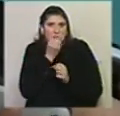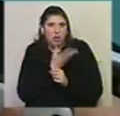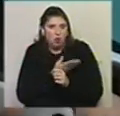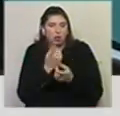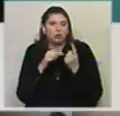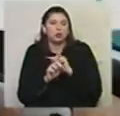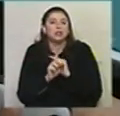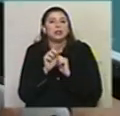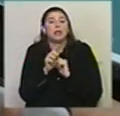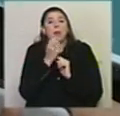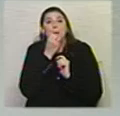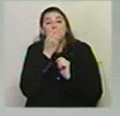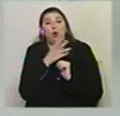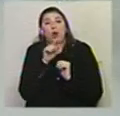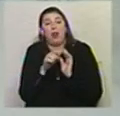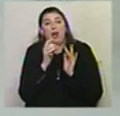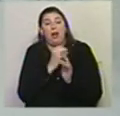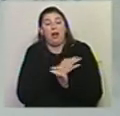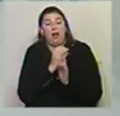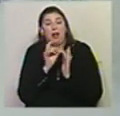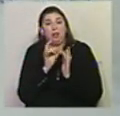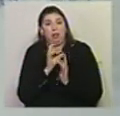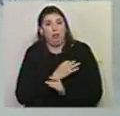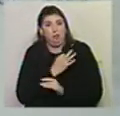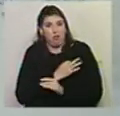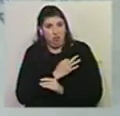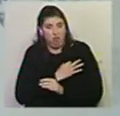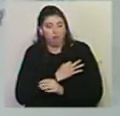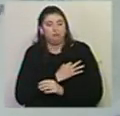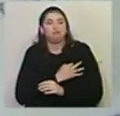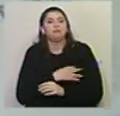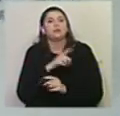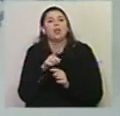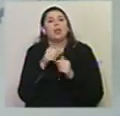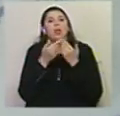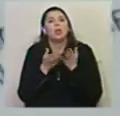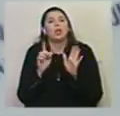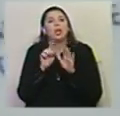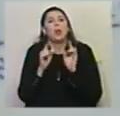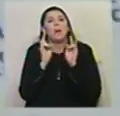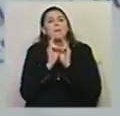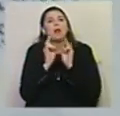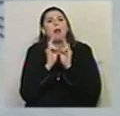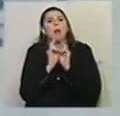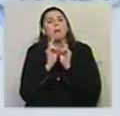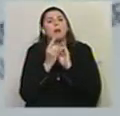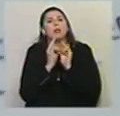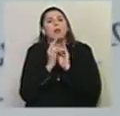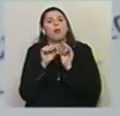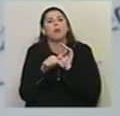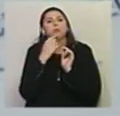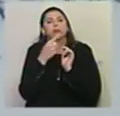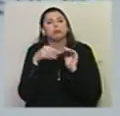vida, mejoran la calidad de vida. El 30 de junio ingresó al Parlamento la rendición de cuentas y casi inmediatamente se retomó la polémica